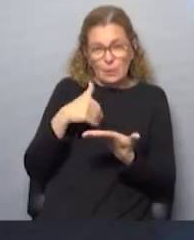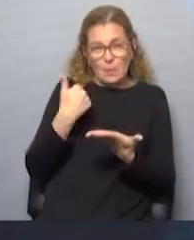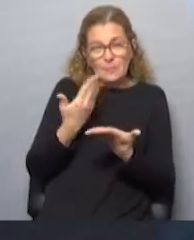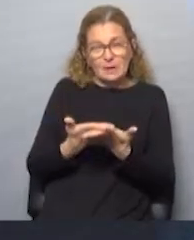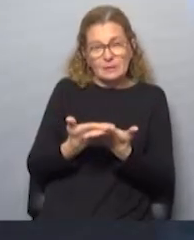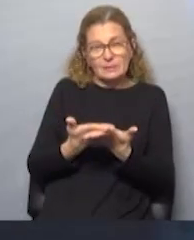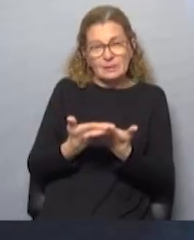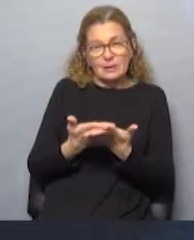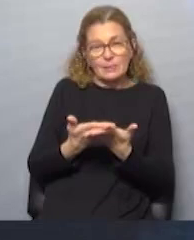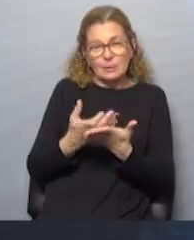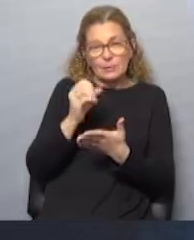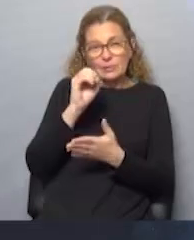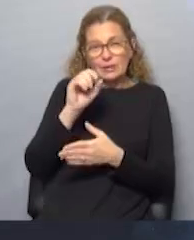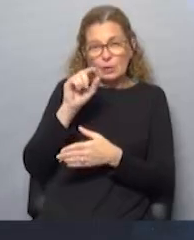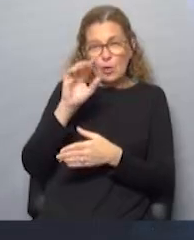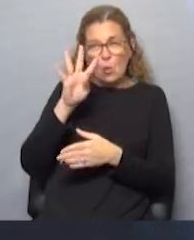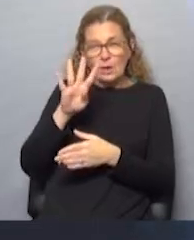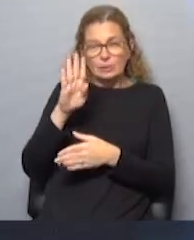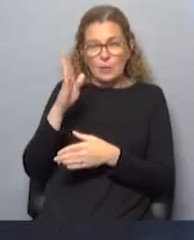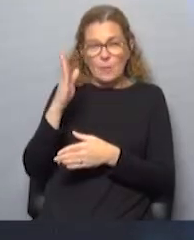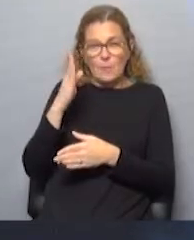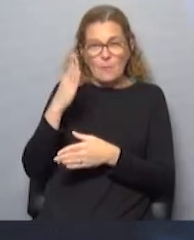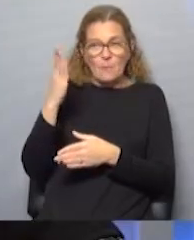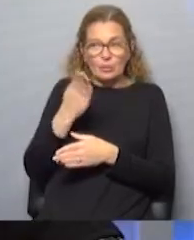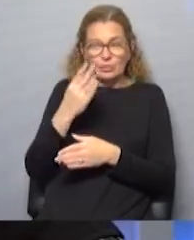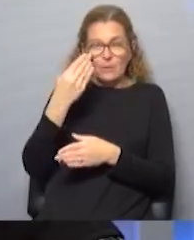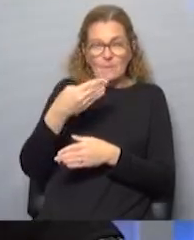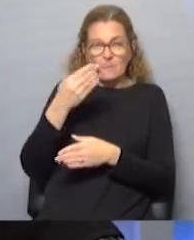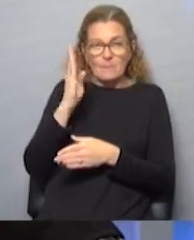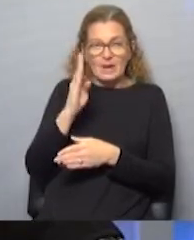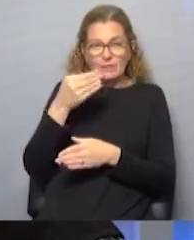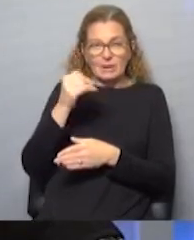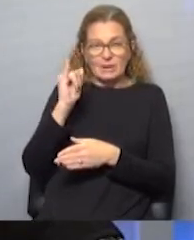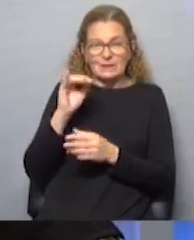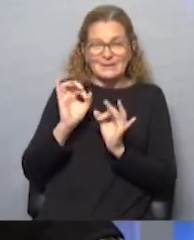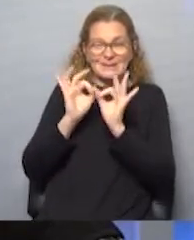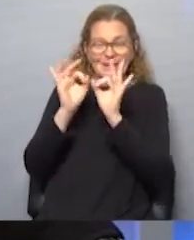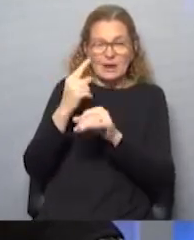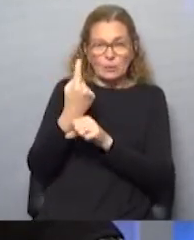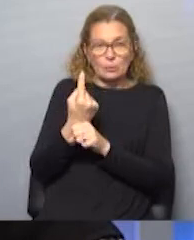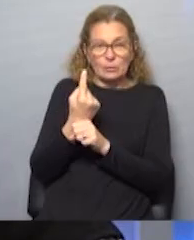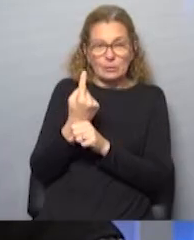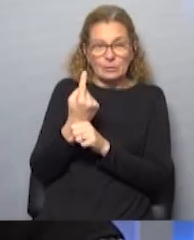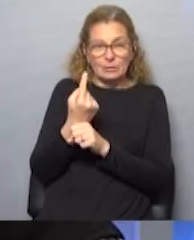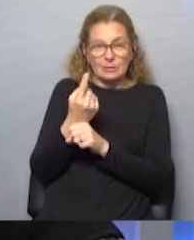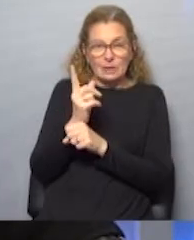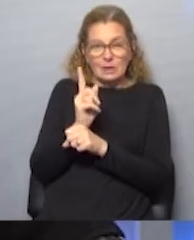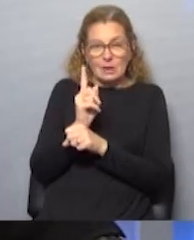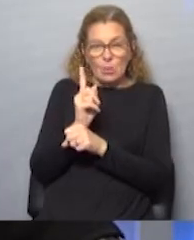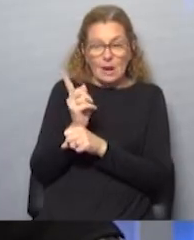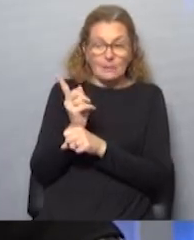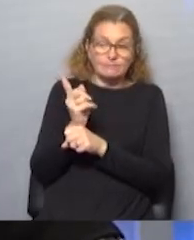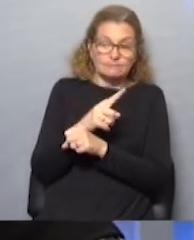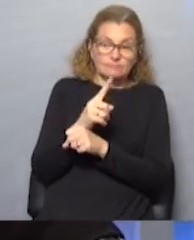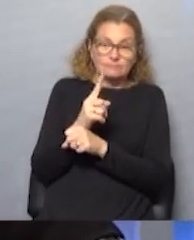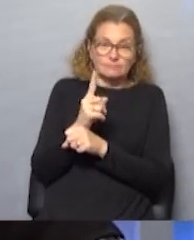estábamos en el 0 4% del pib y queríamos tender al 1 bueno la aguja en este caso se mueve